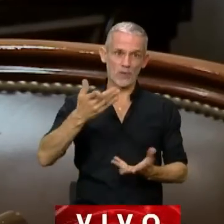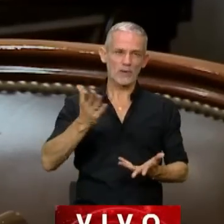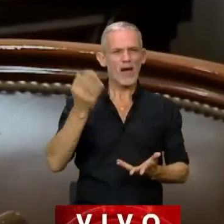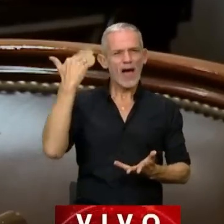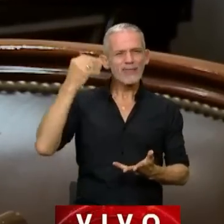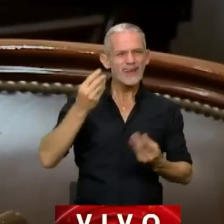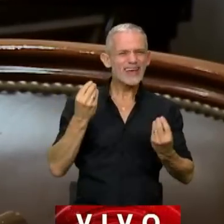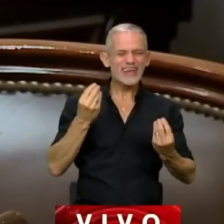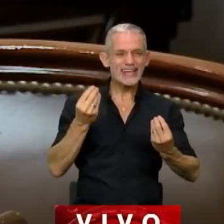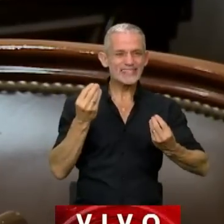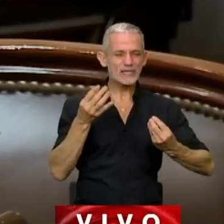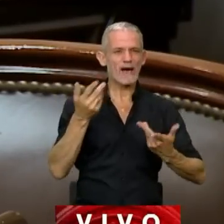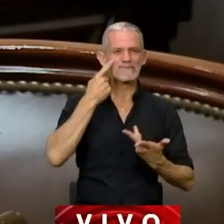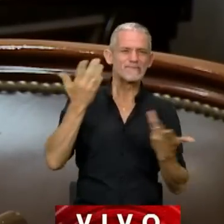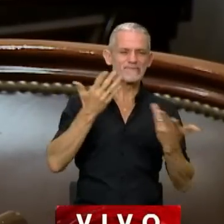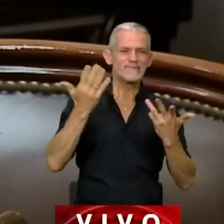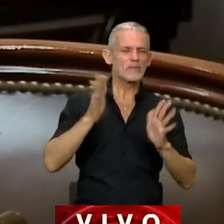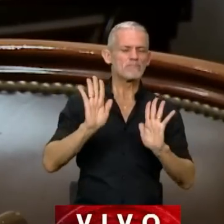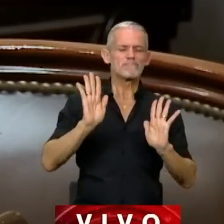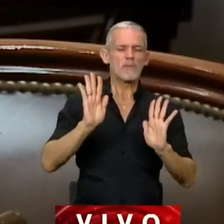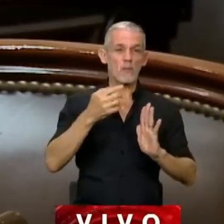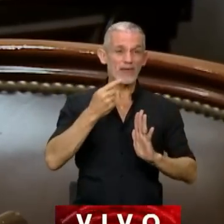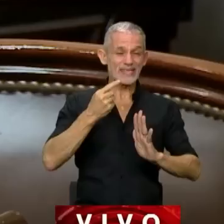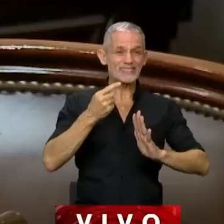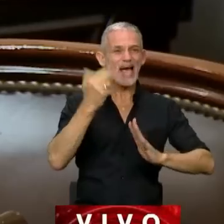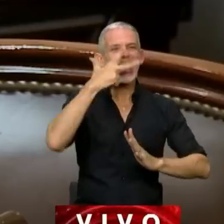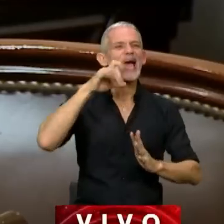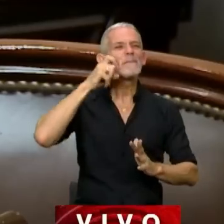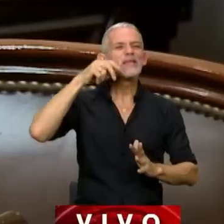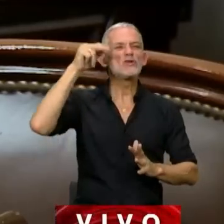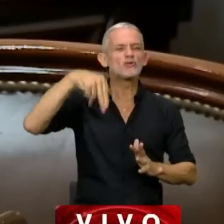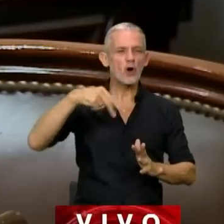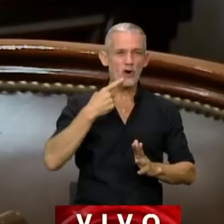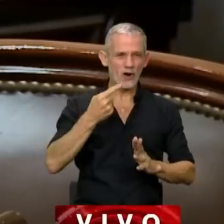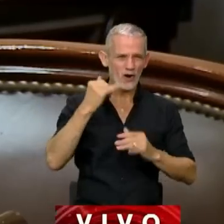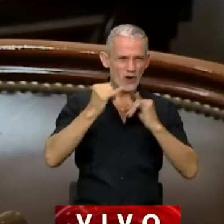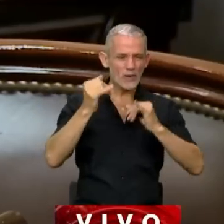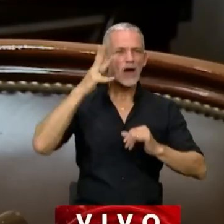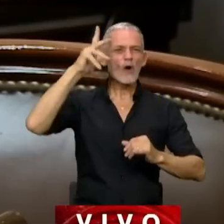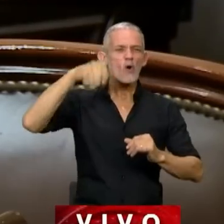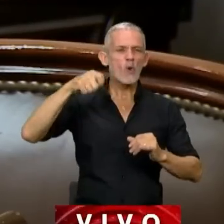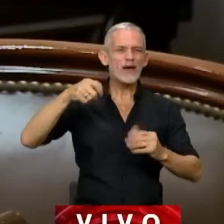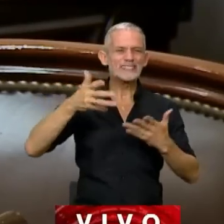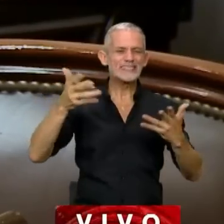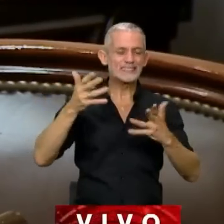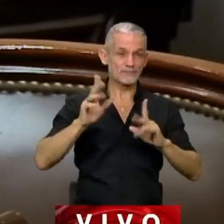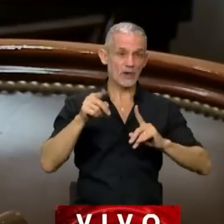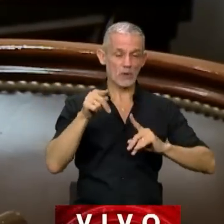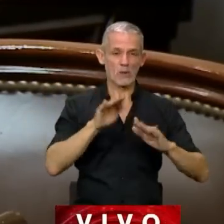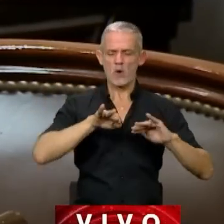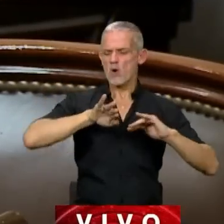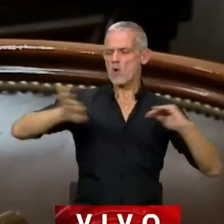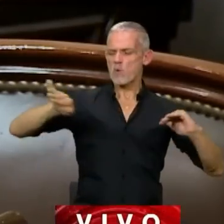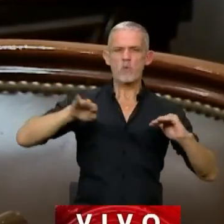se hacía era tratar de alejar, como decía Hamilton, a los jueces de aquellos que tenían